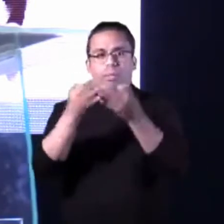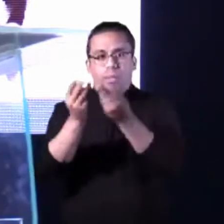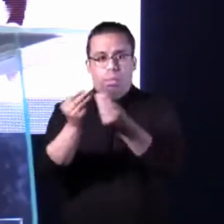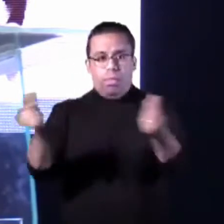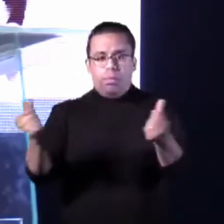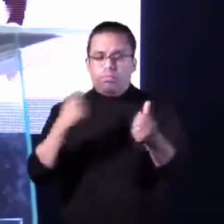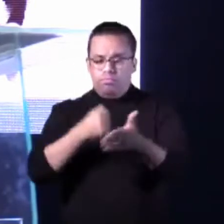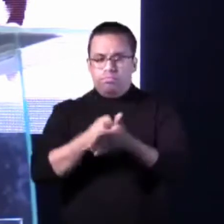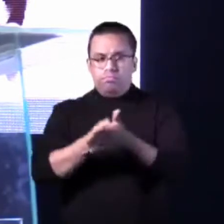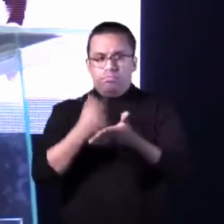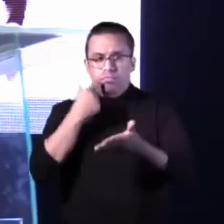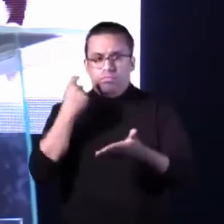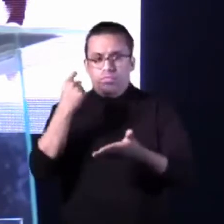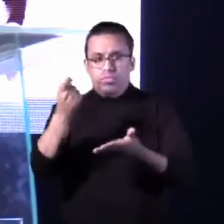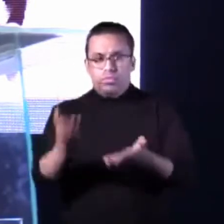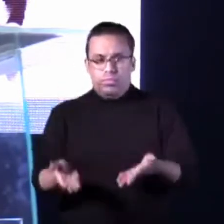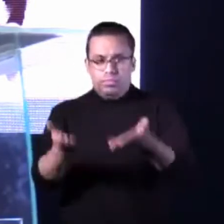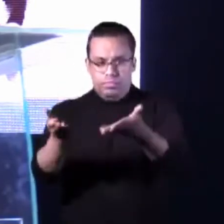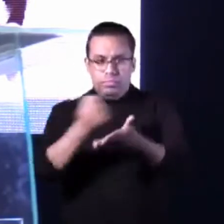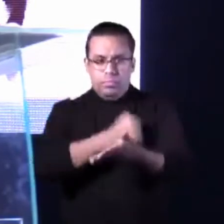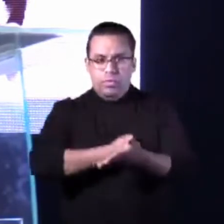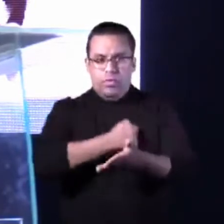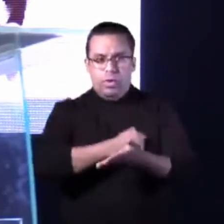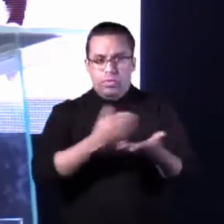favor, apoya a Pacho para la entrega.